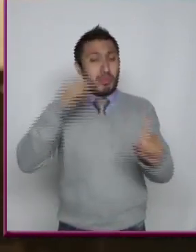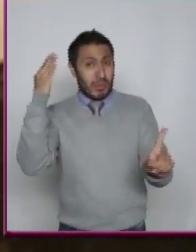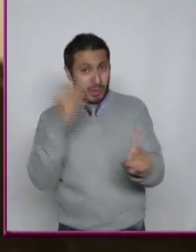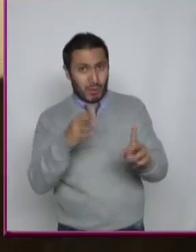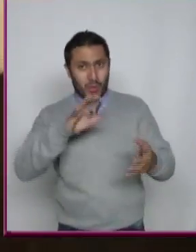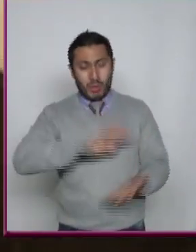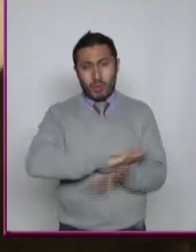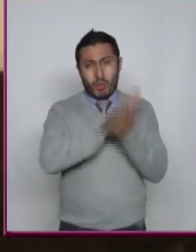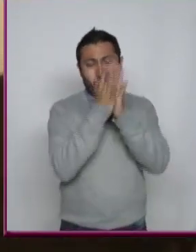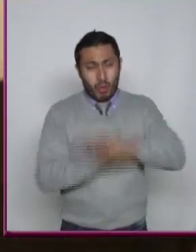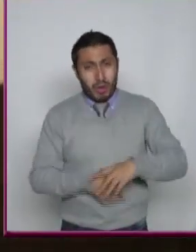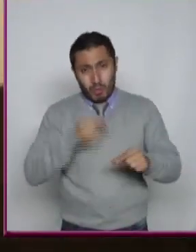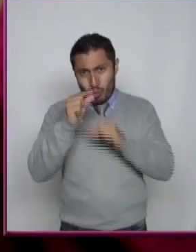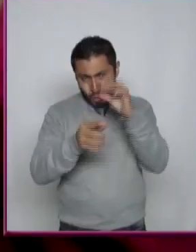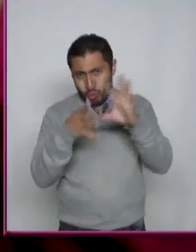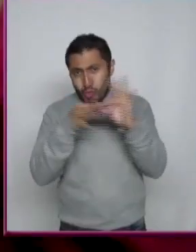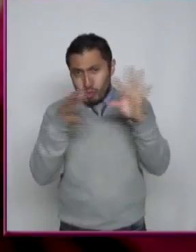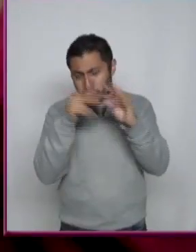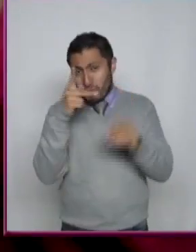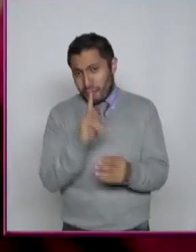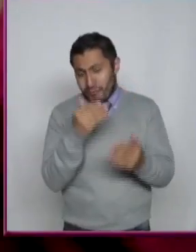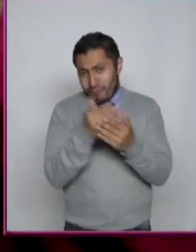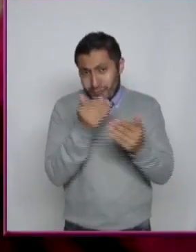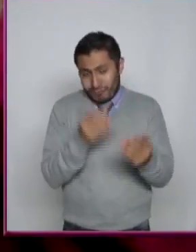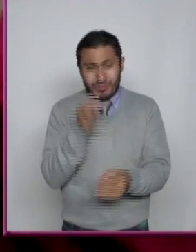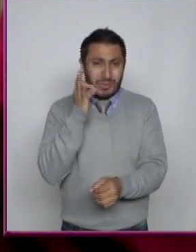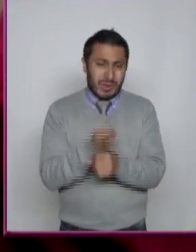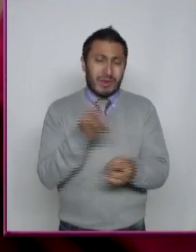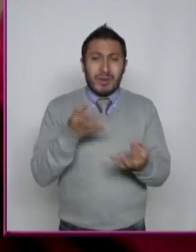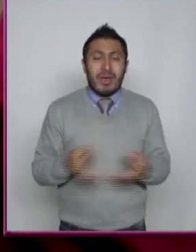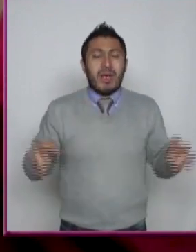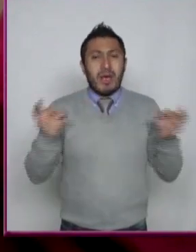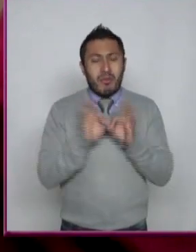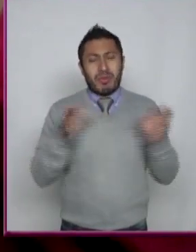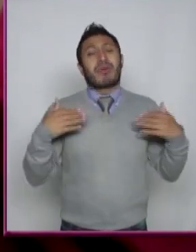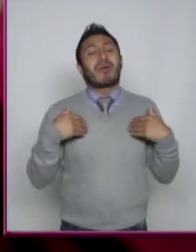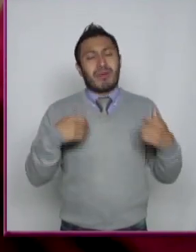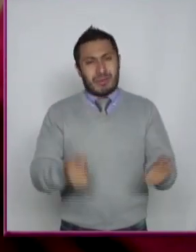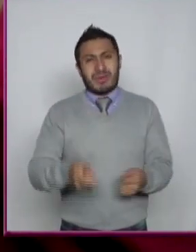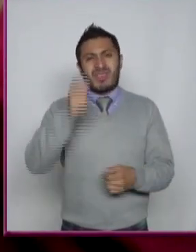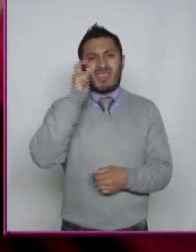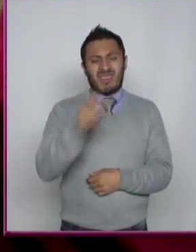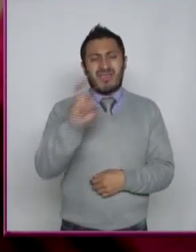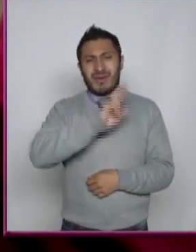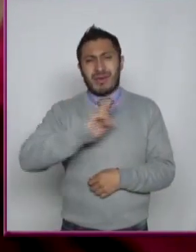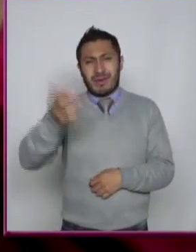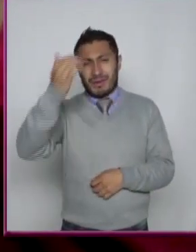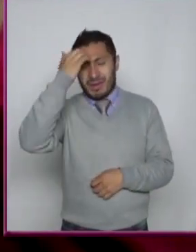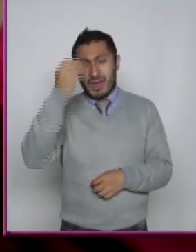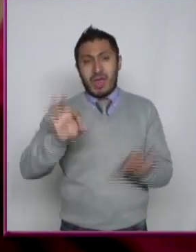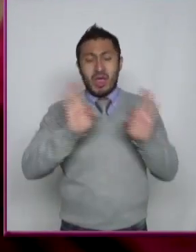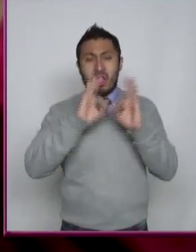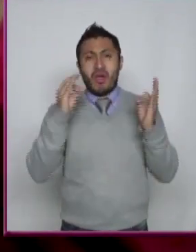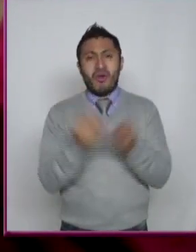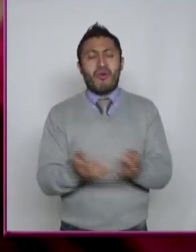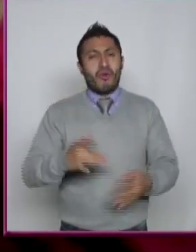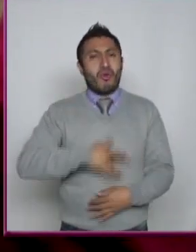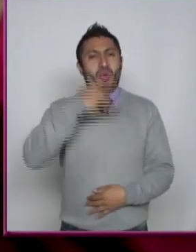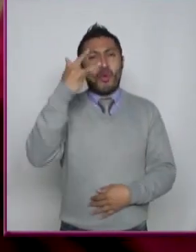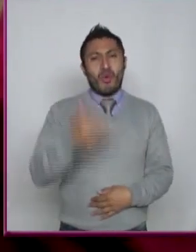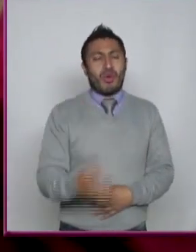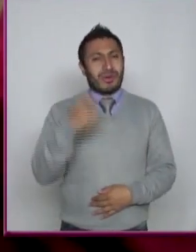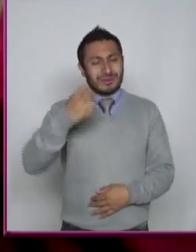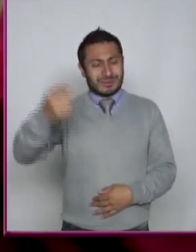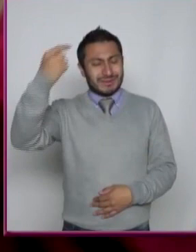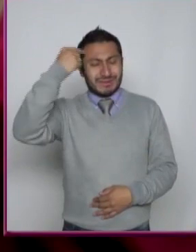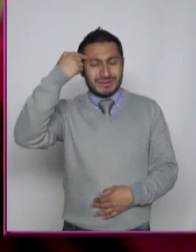del cual hablaré en un momento, ¿no? Pero lo importante es que aprendamos a reconocer este estado alternativo de conciencia